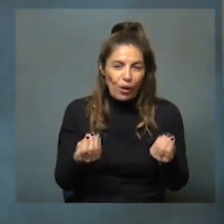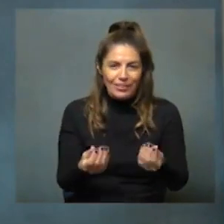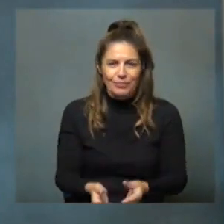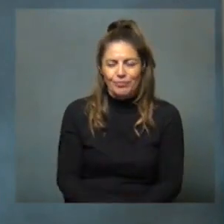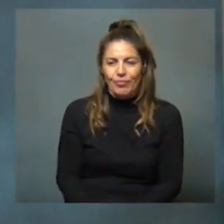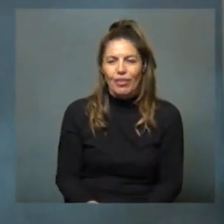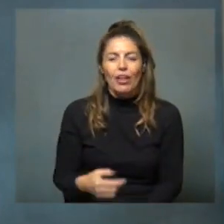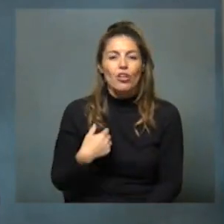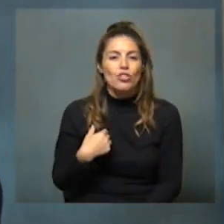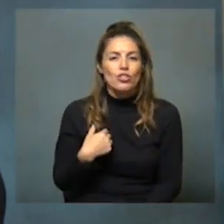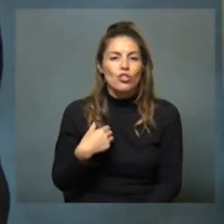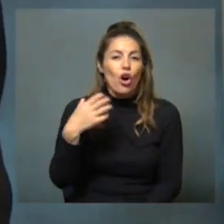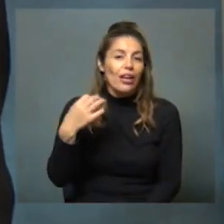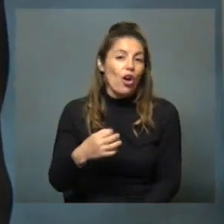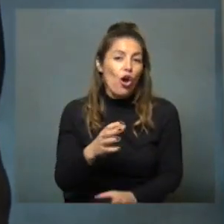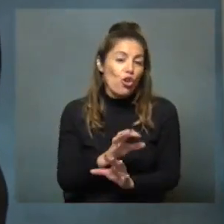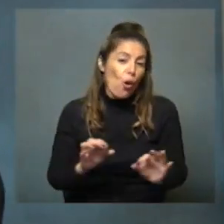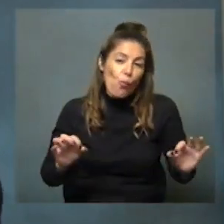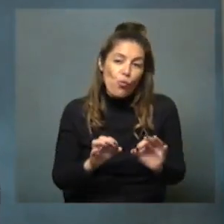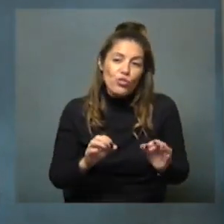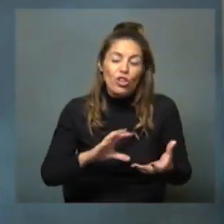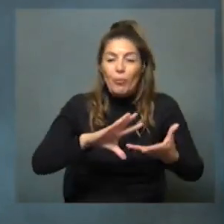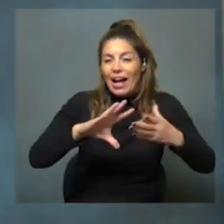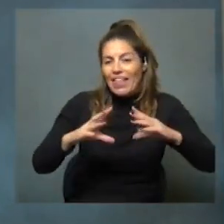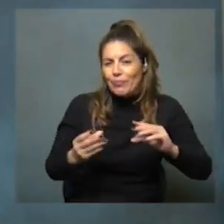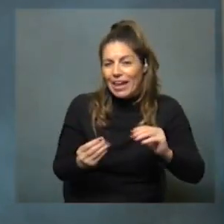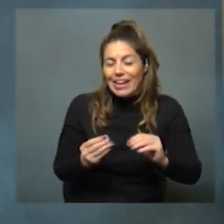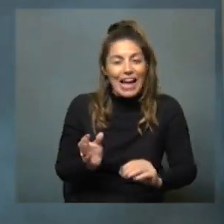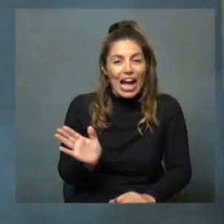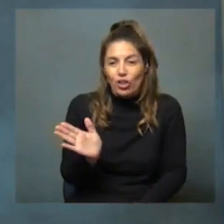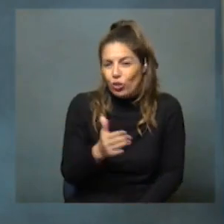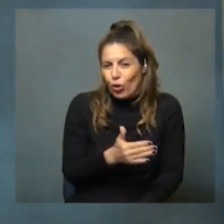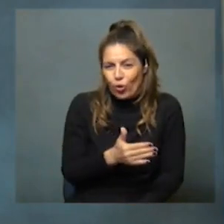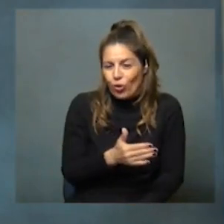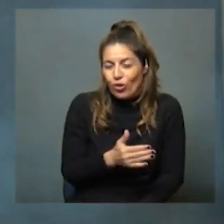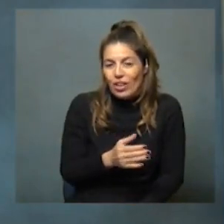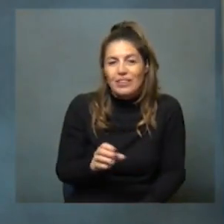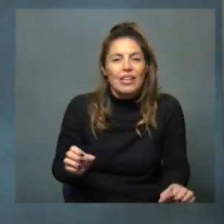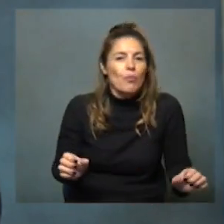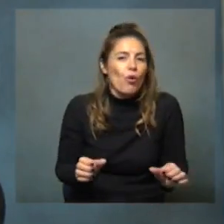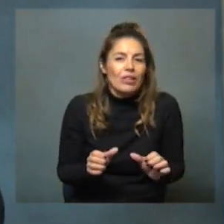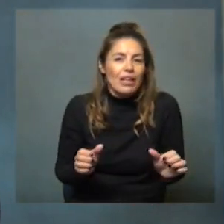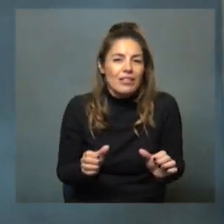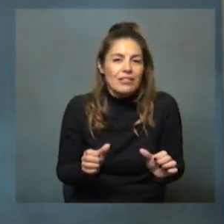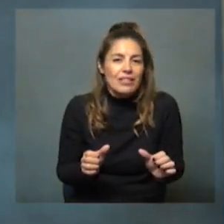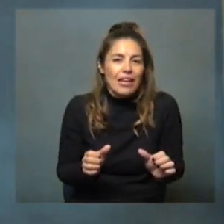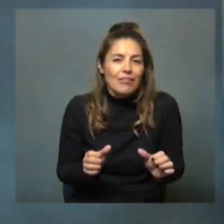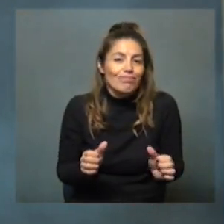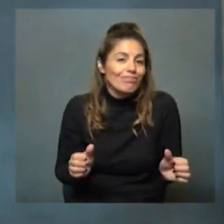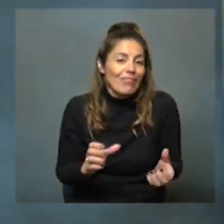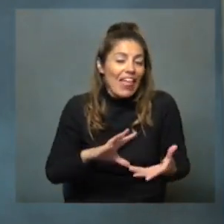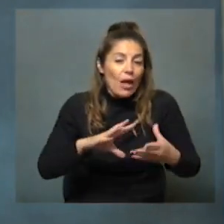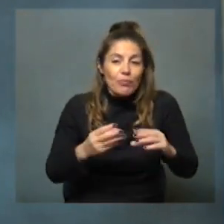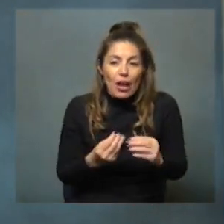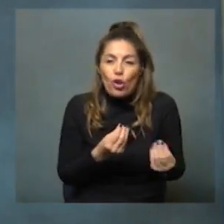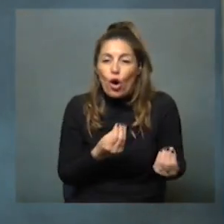Yo creo que nosotros los músicos nos tenemos que adaptar a todo. A todo, claro. Nosotros los músicos tenemos que ser muy plásticos con respecto